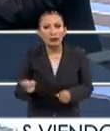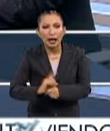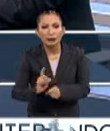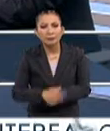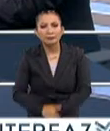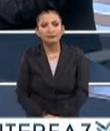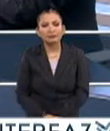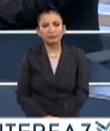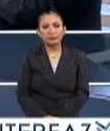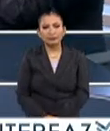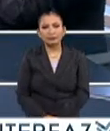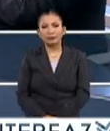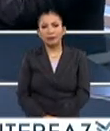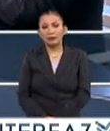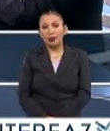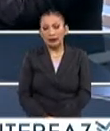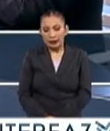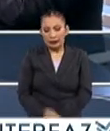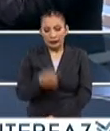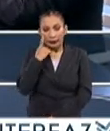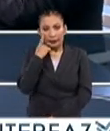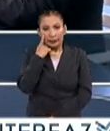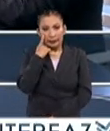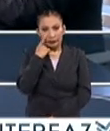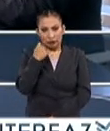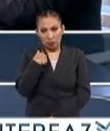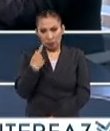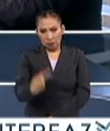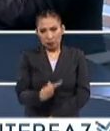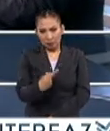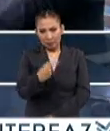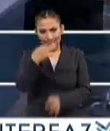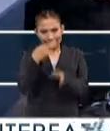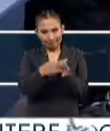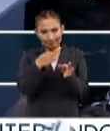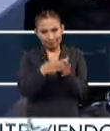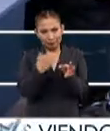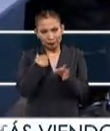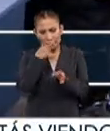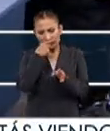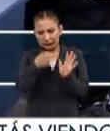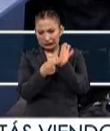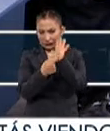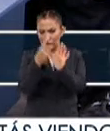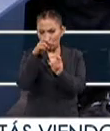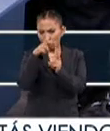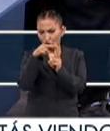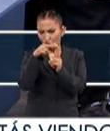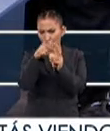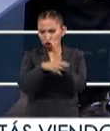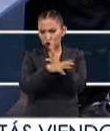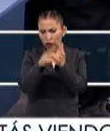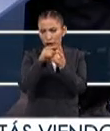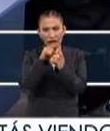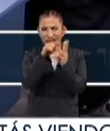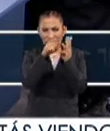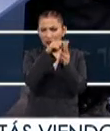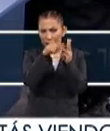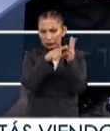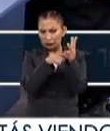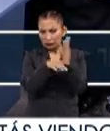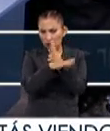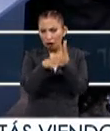día? Mira, Ana, yo creo que la pregunta es muy pertinente porque permite subrayar tres elementos